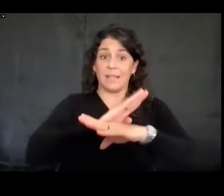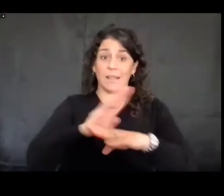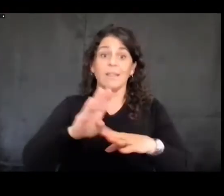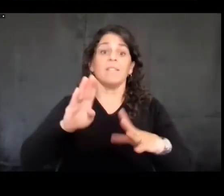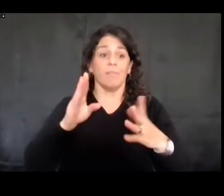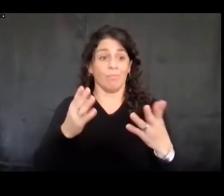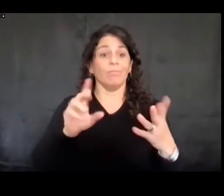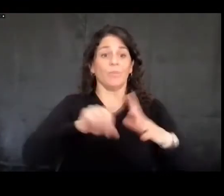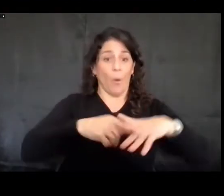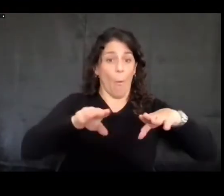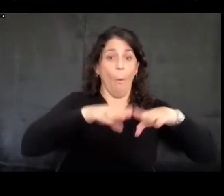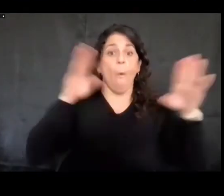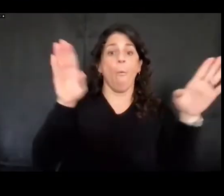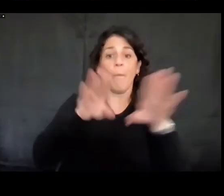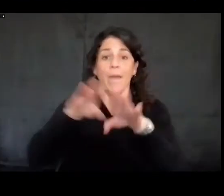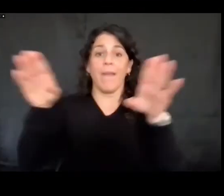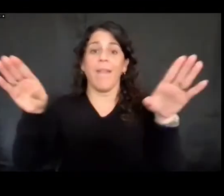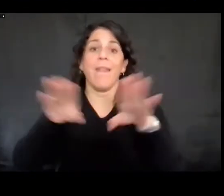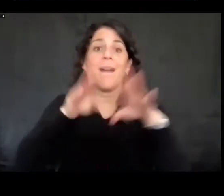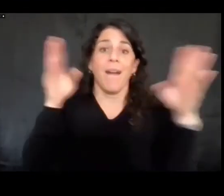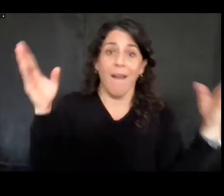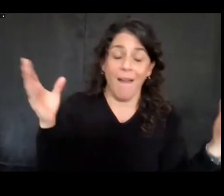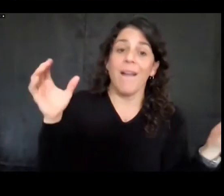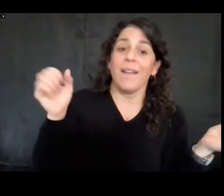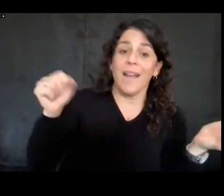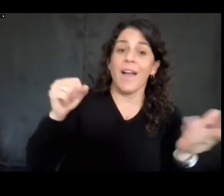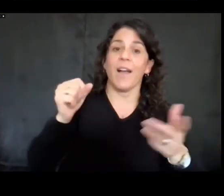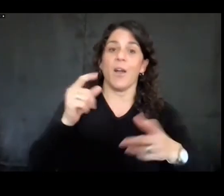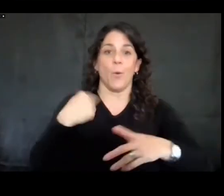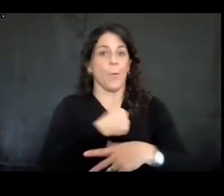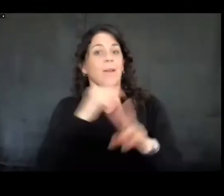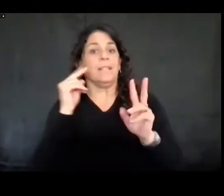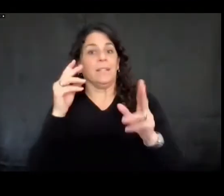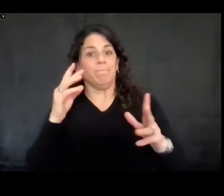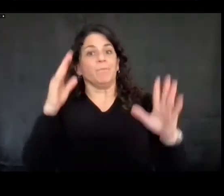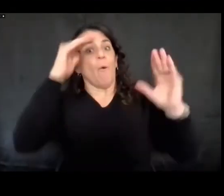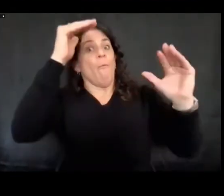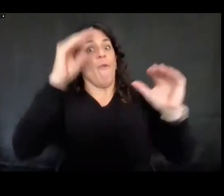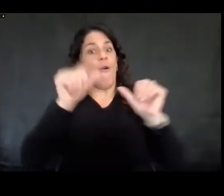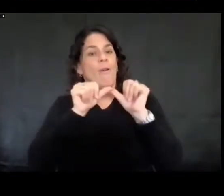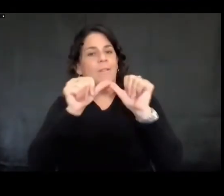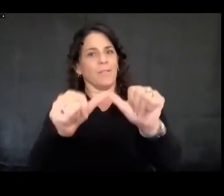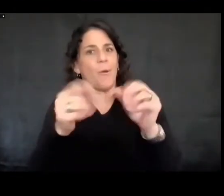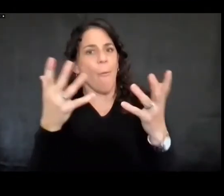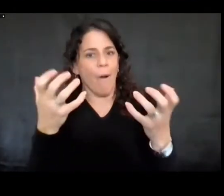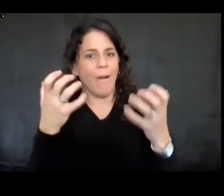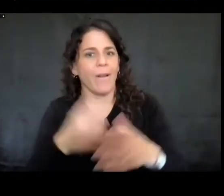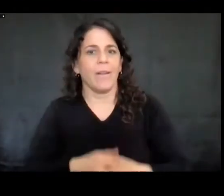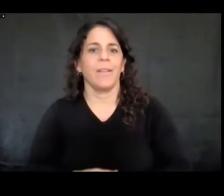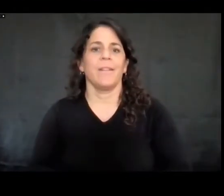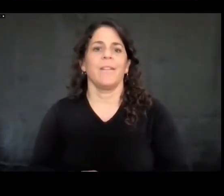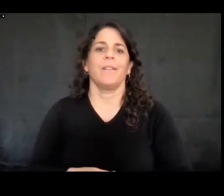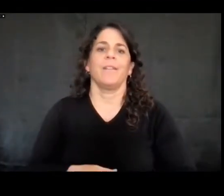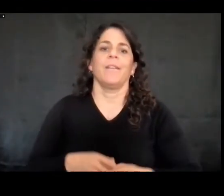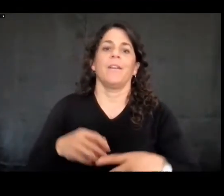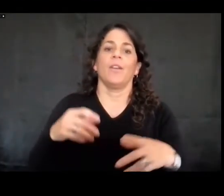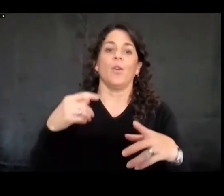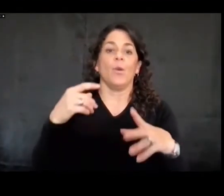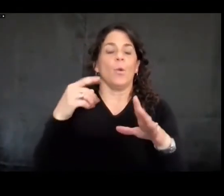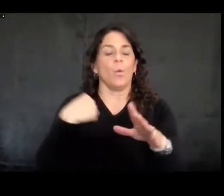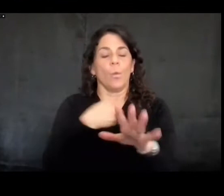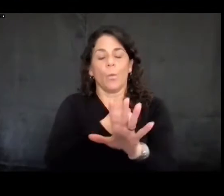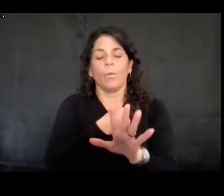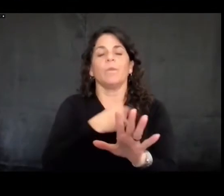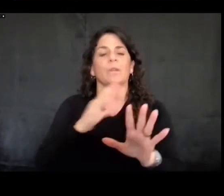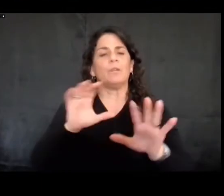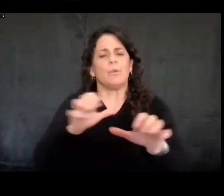van a continuar abiertos el departamento de salud pública conjuntamente con nuestros socios estamos haciendo lo